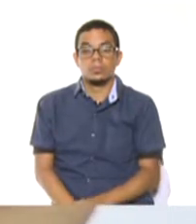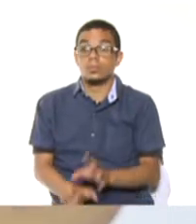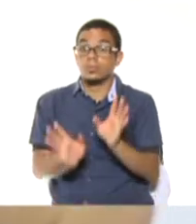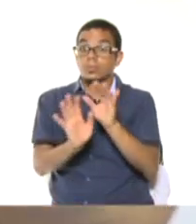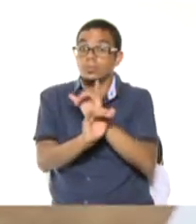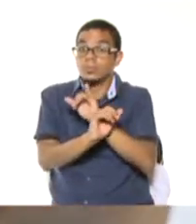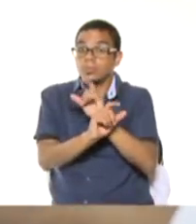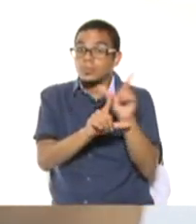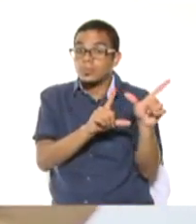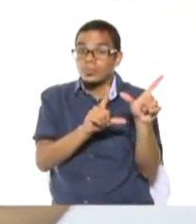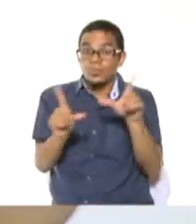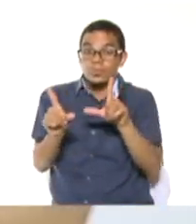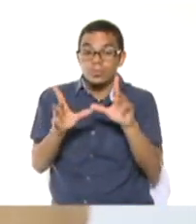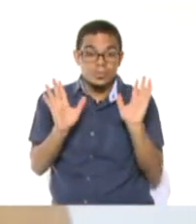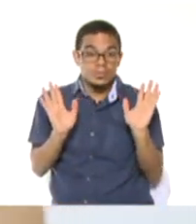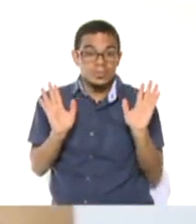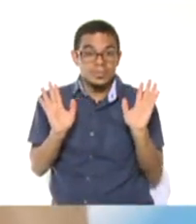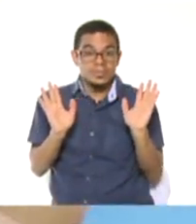lo logré.